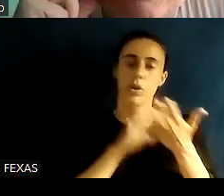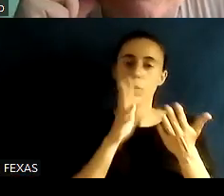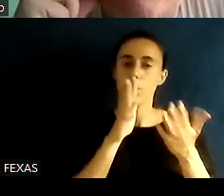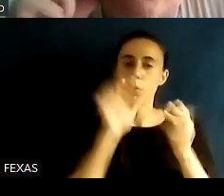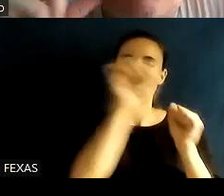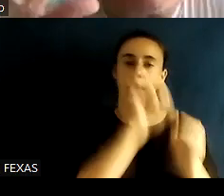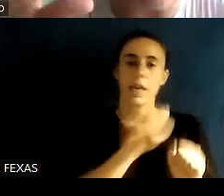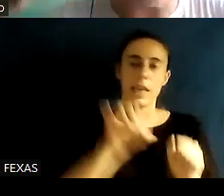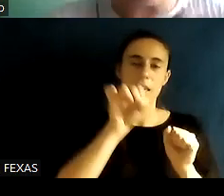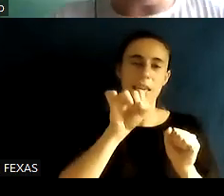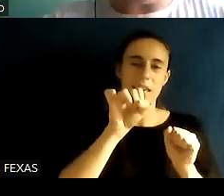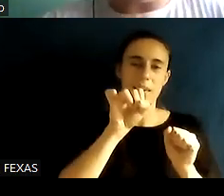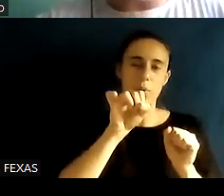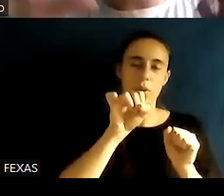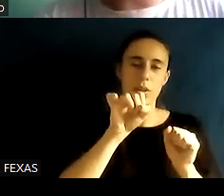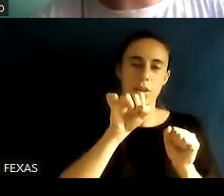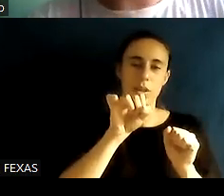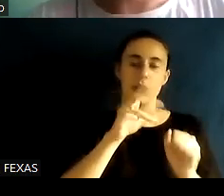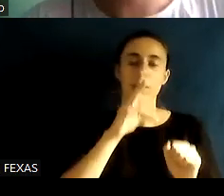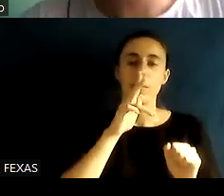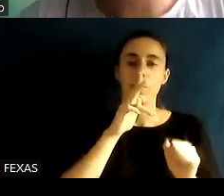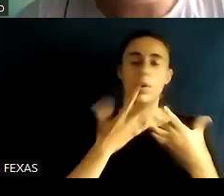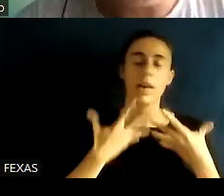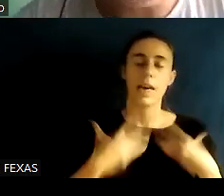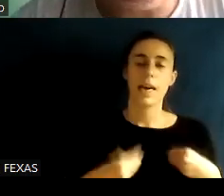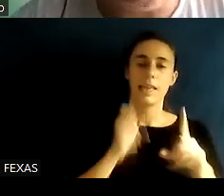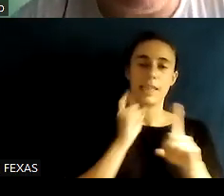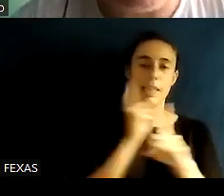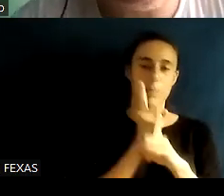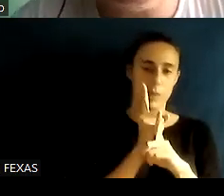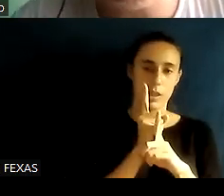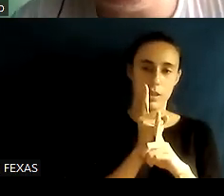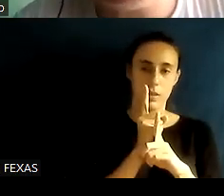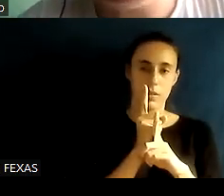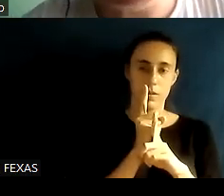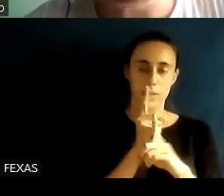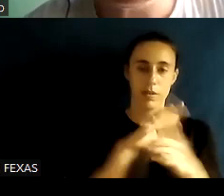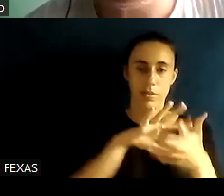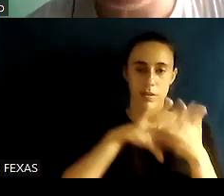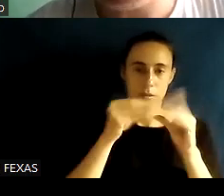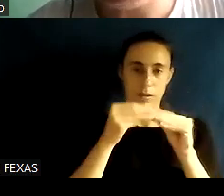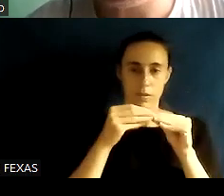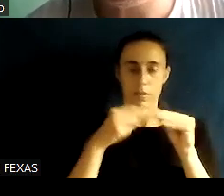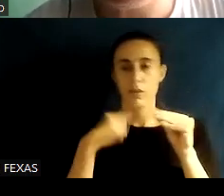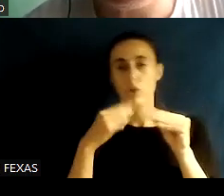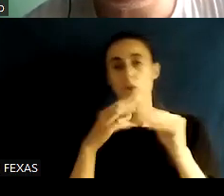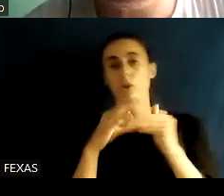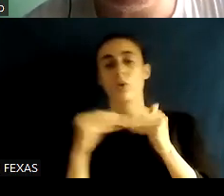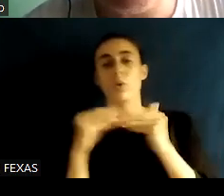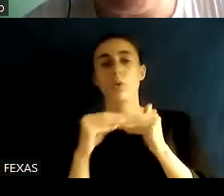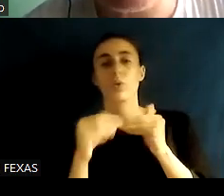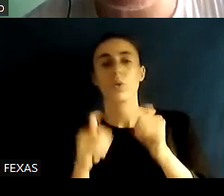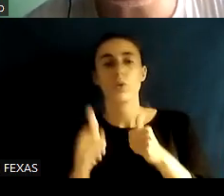antidepresivos entre comillas, insisto, como adaptativos utilizaría más hipérico, rodiola